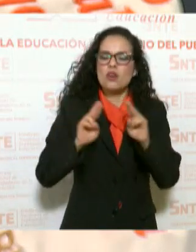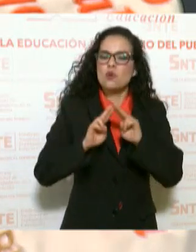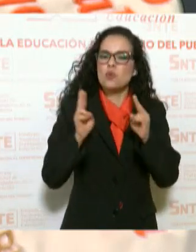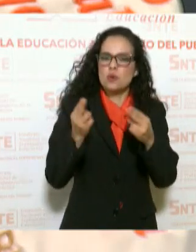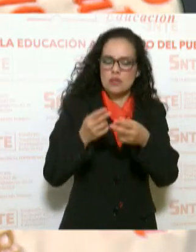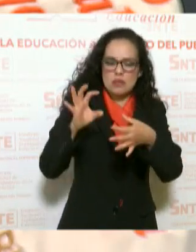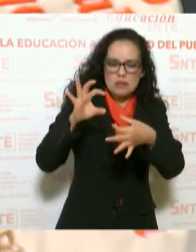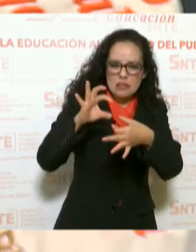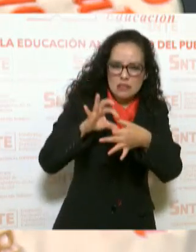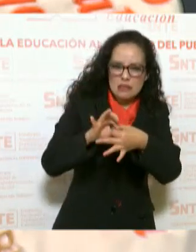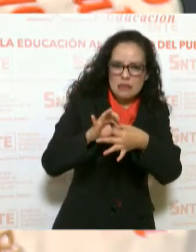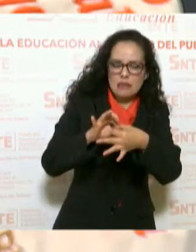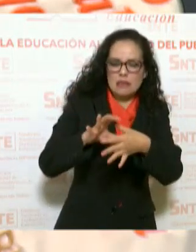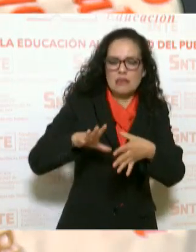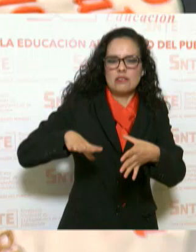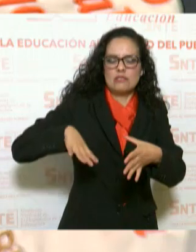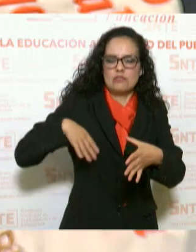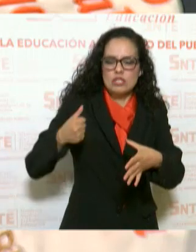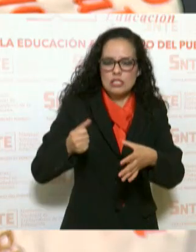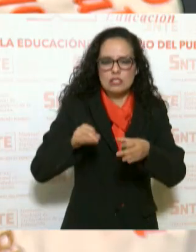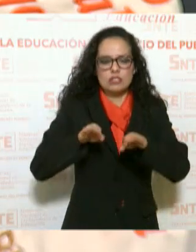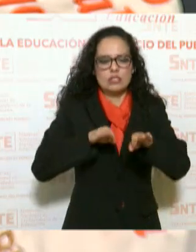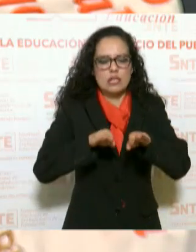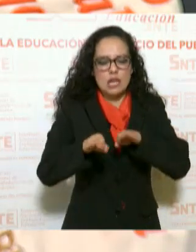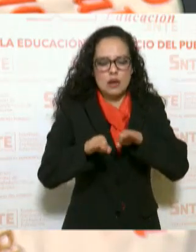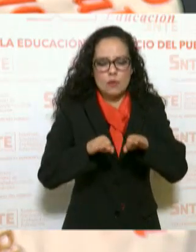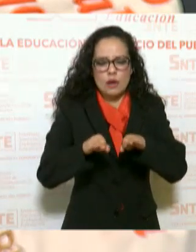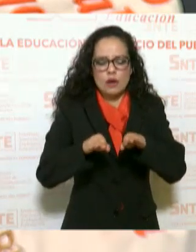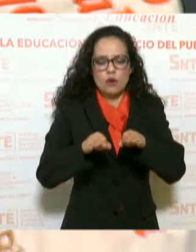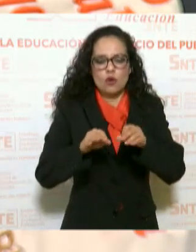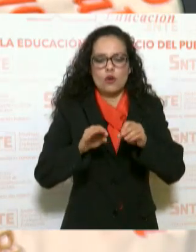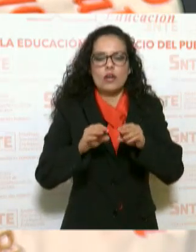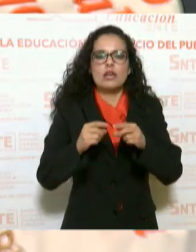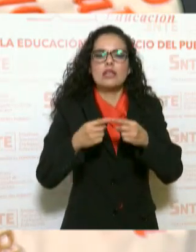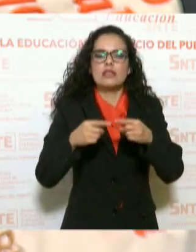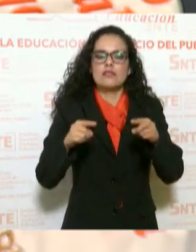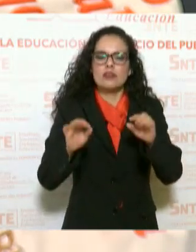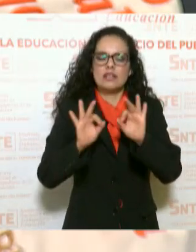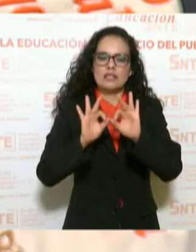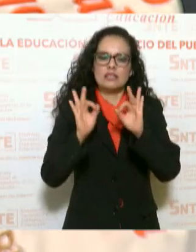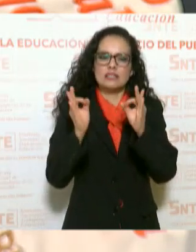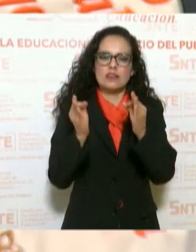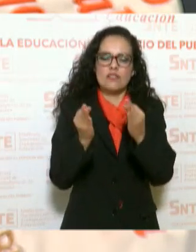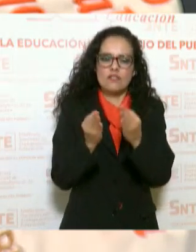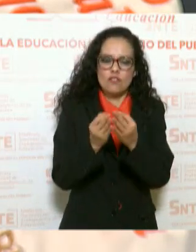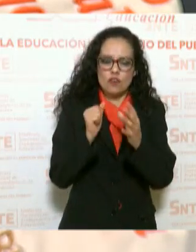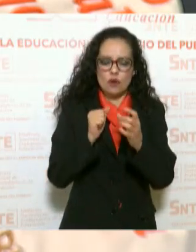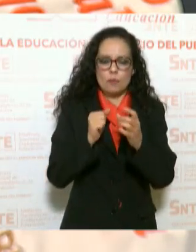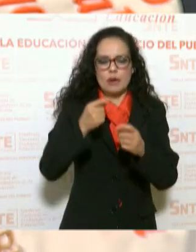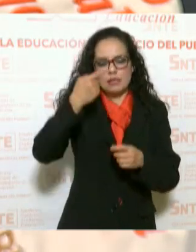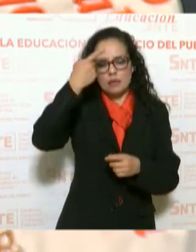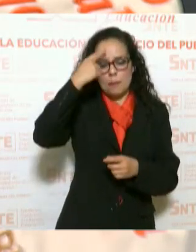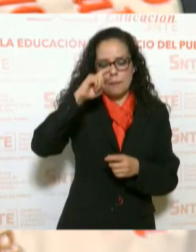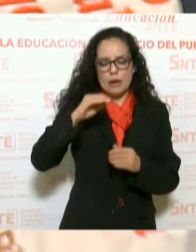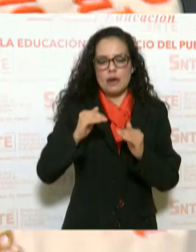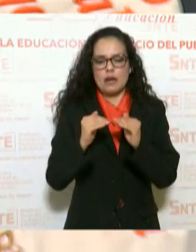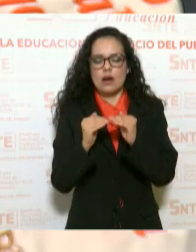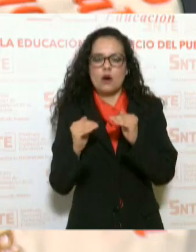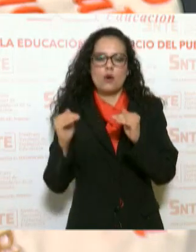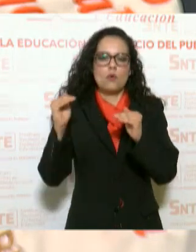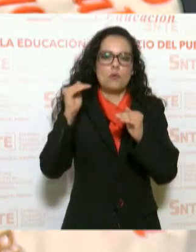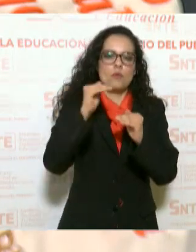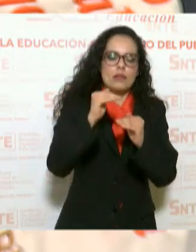los valores nucleares de todas estas naciones y misiones para aumentar la educación y la